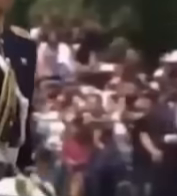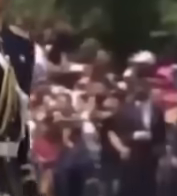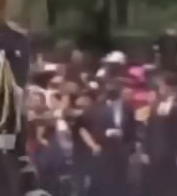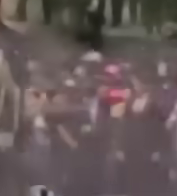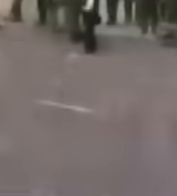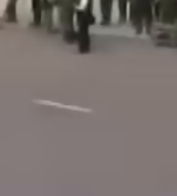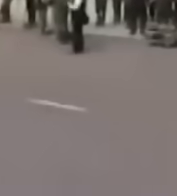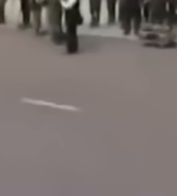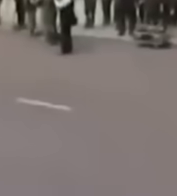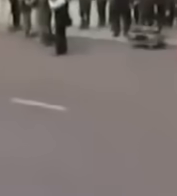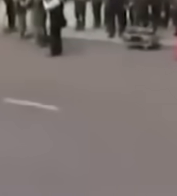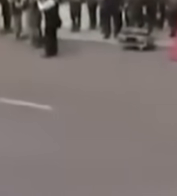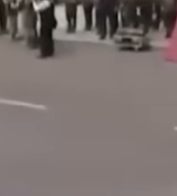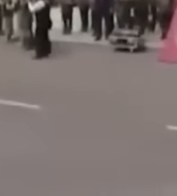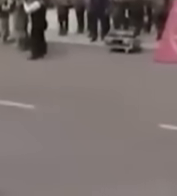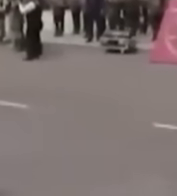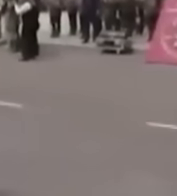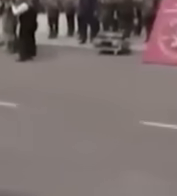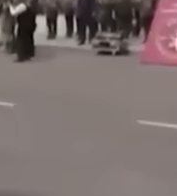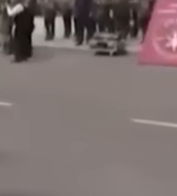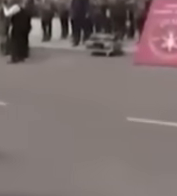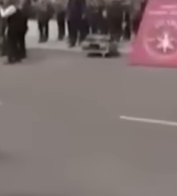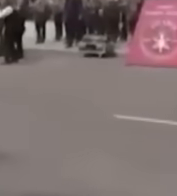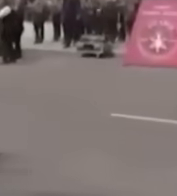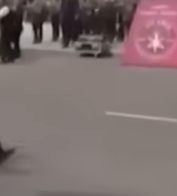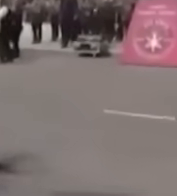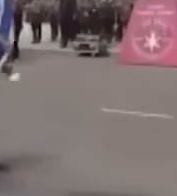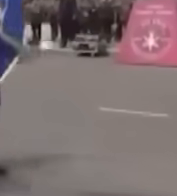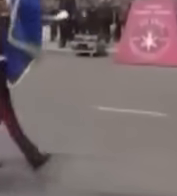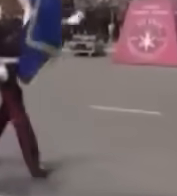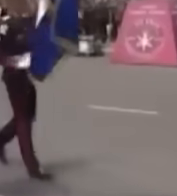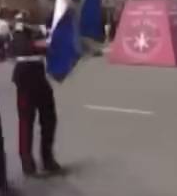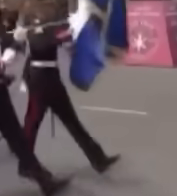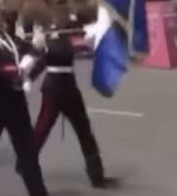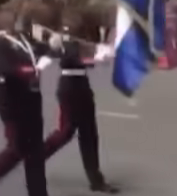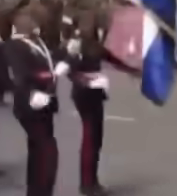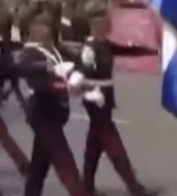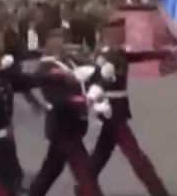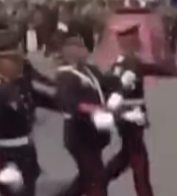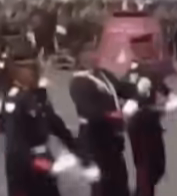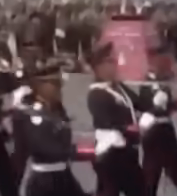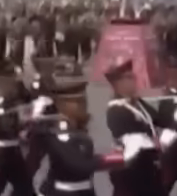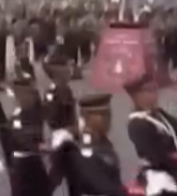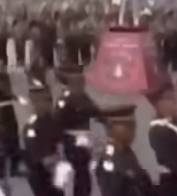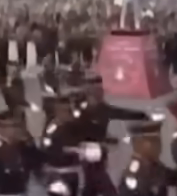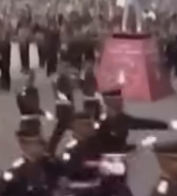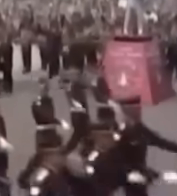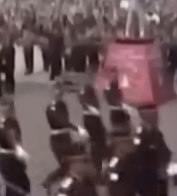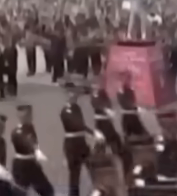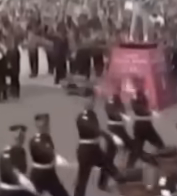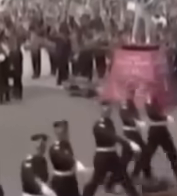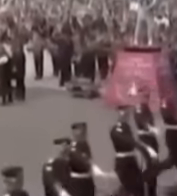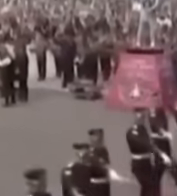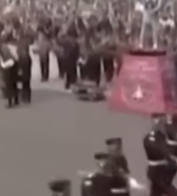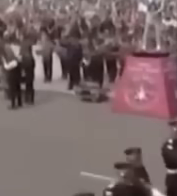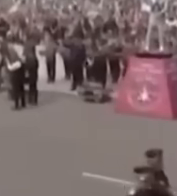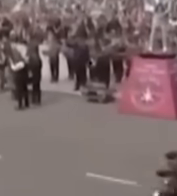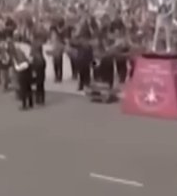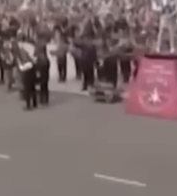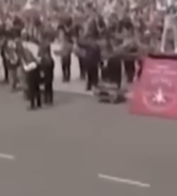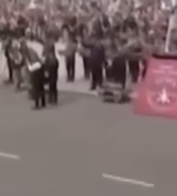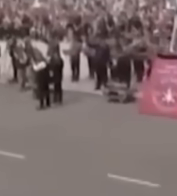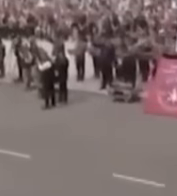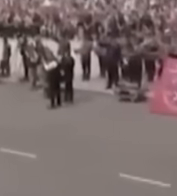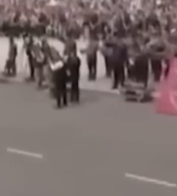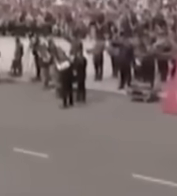y las atrocidades cometidas en ese país México normaliza las acciones del ejército ruso son iguales Rusia y